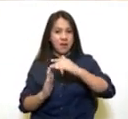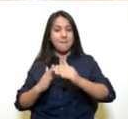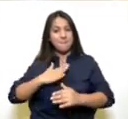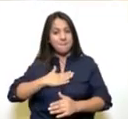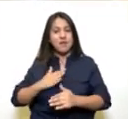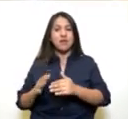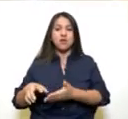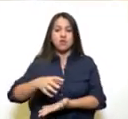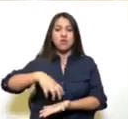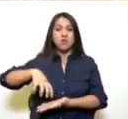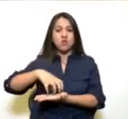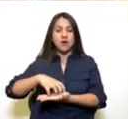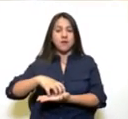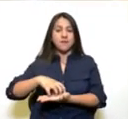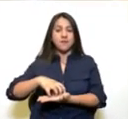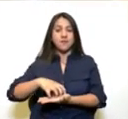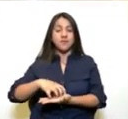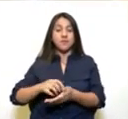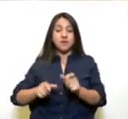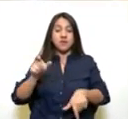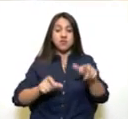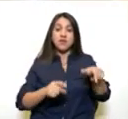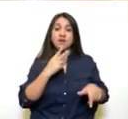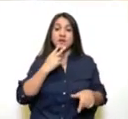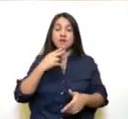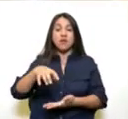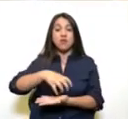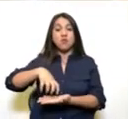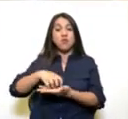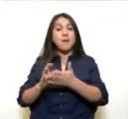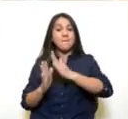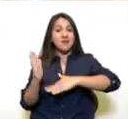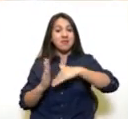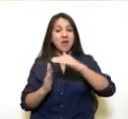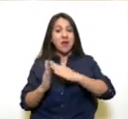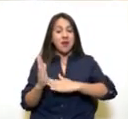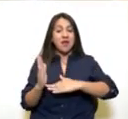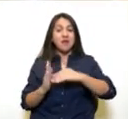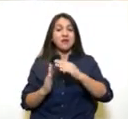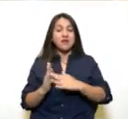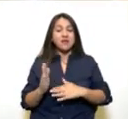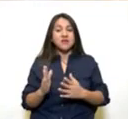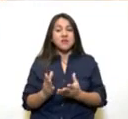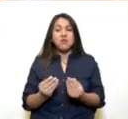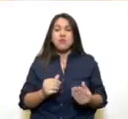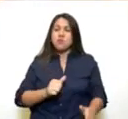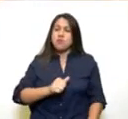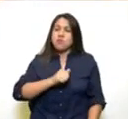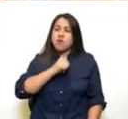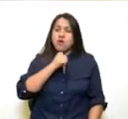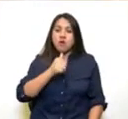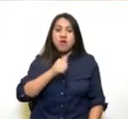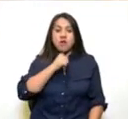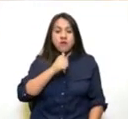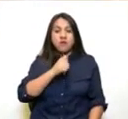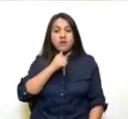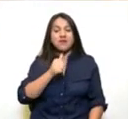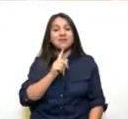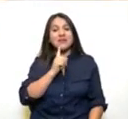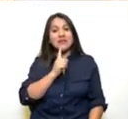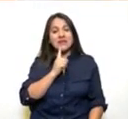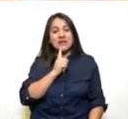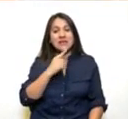los pintan y nos están muy carenciados la pintana tiene